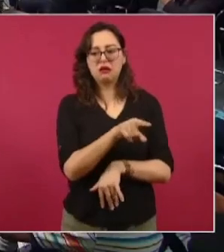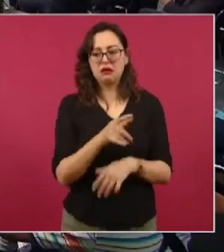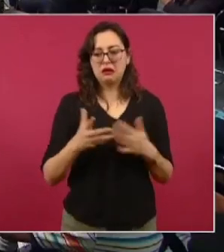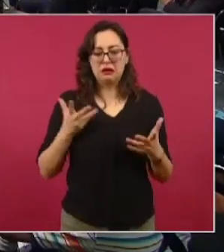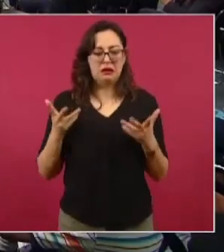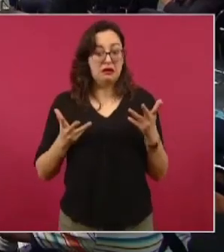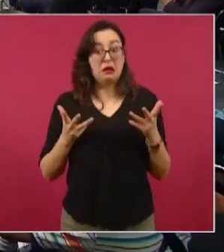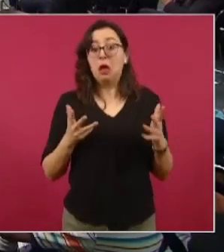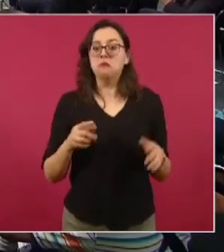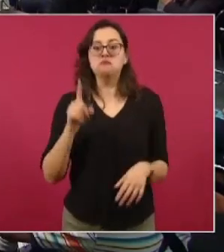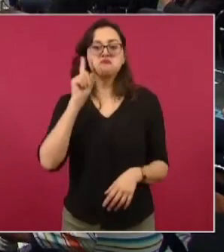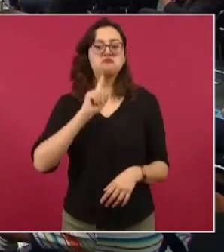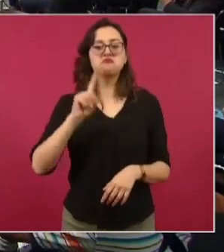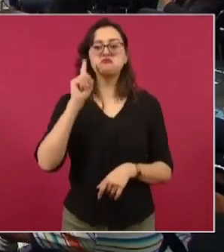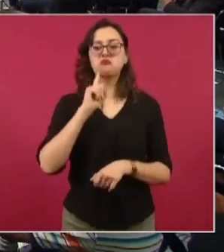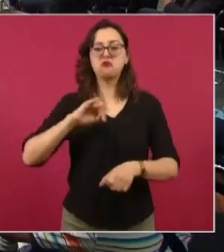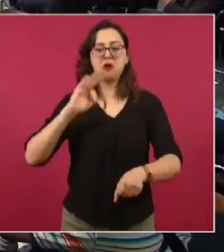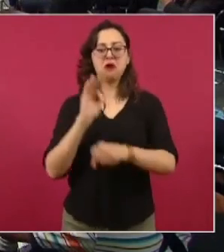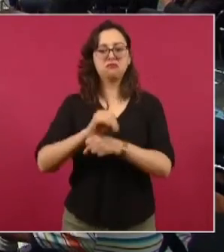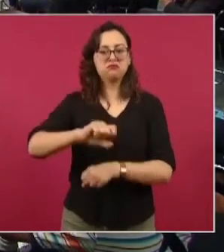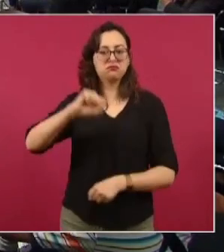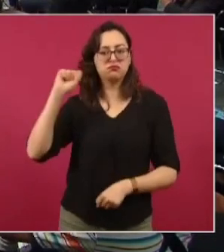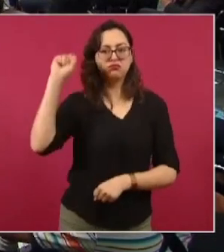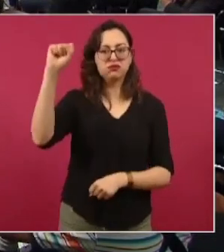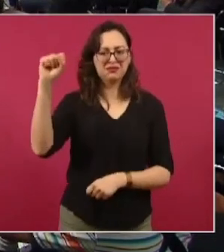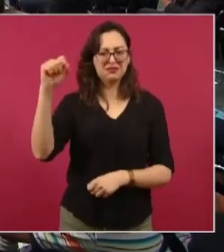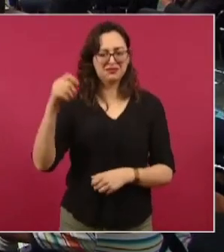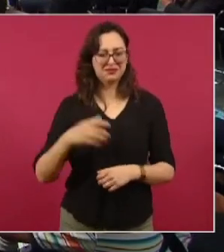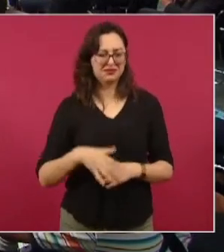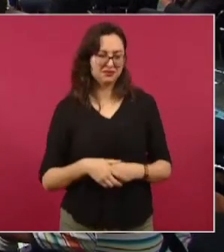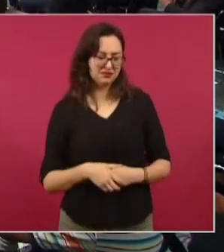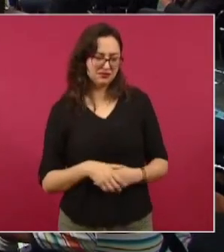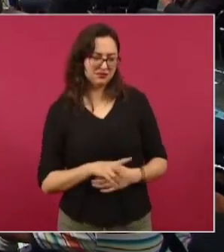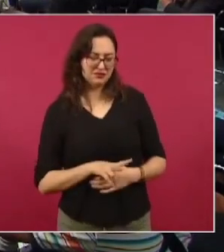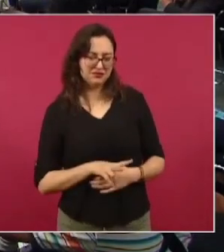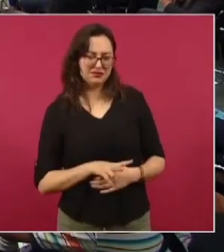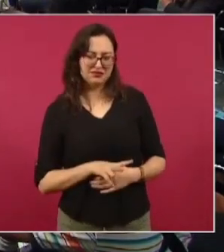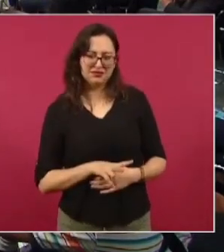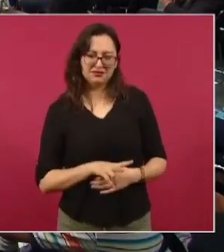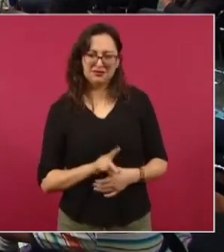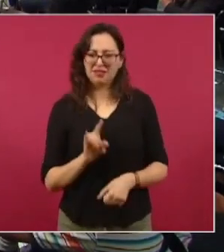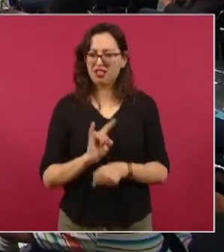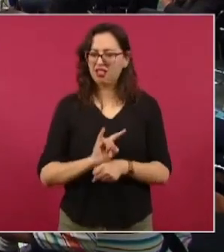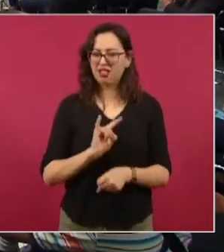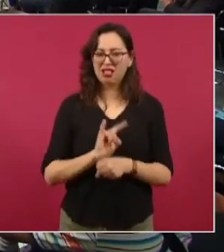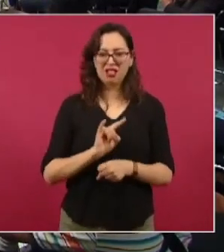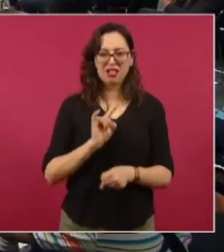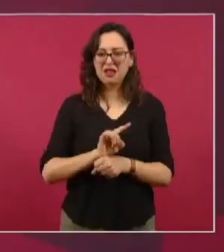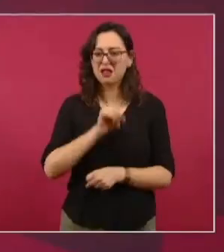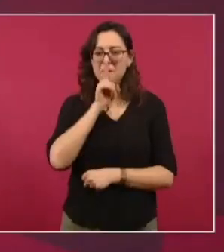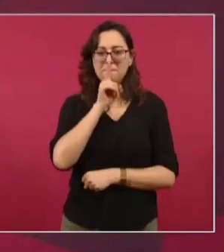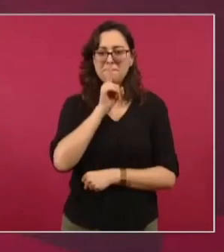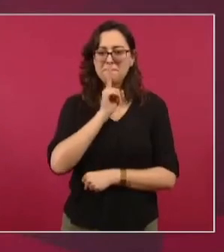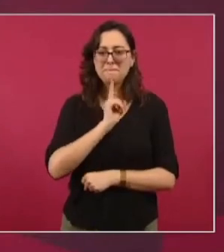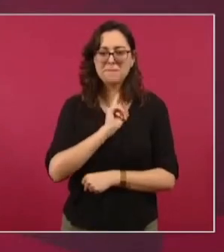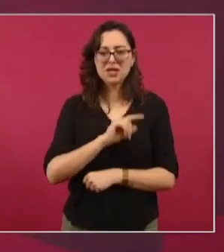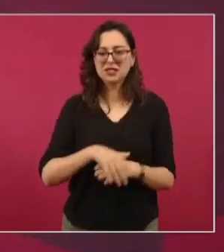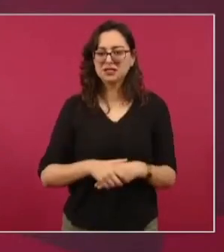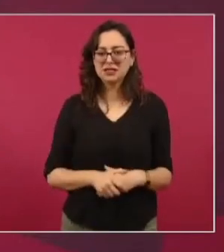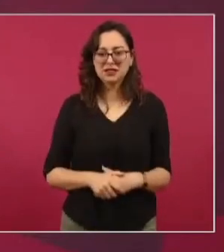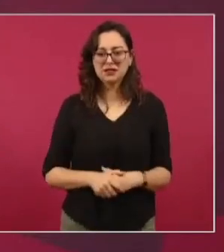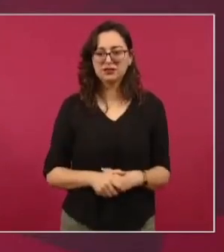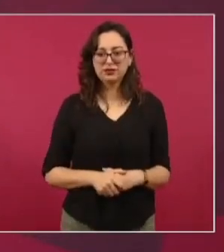vienen aquí cuando ponemos la valla